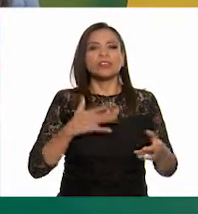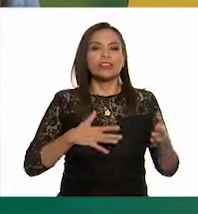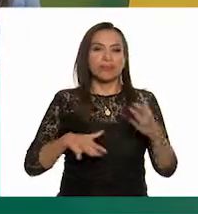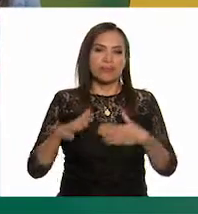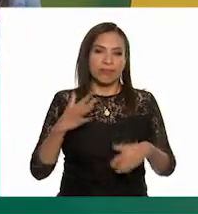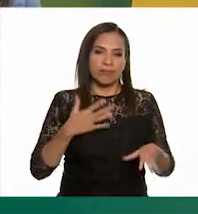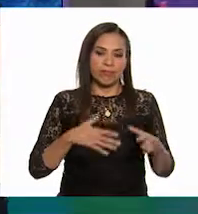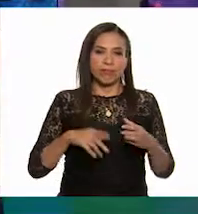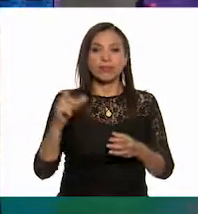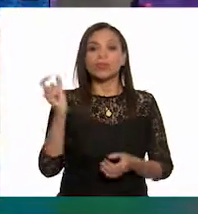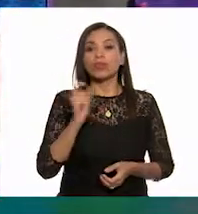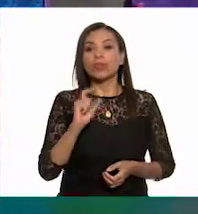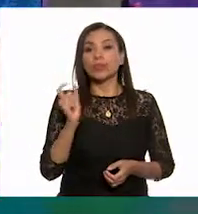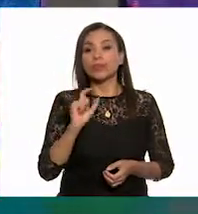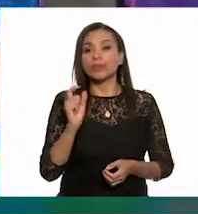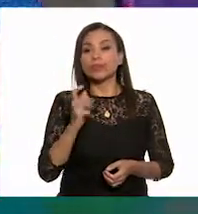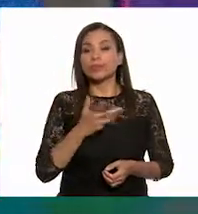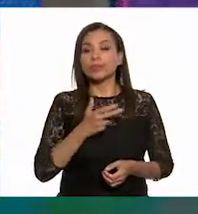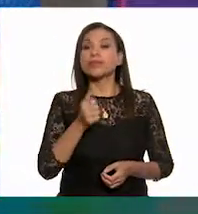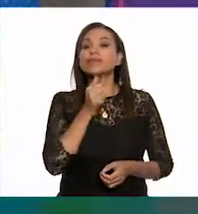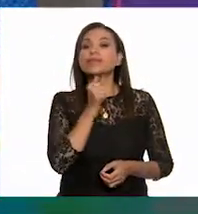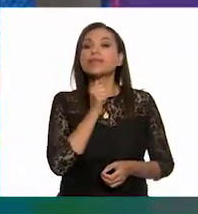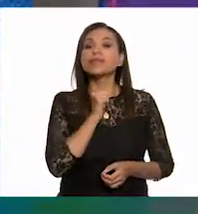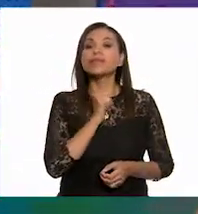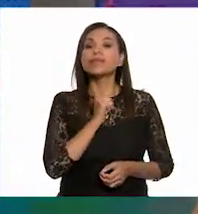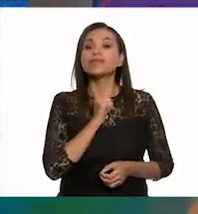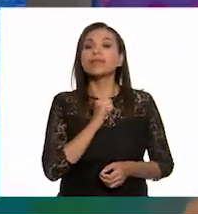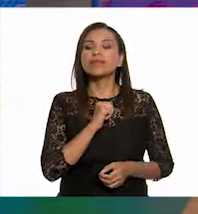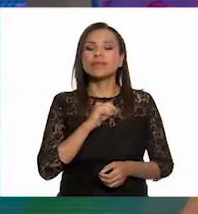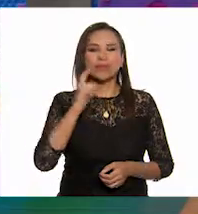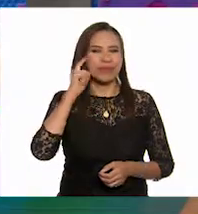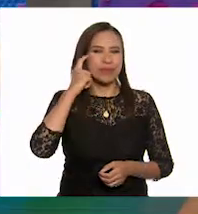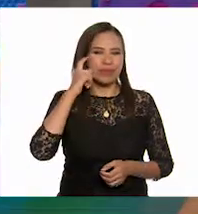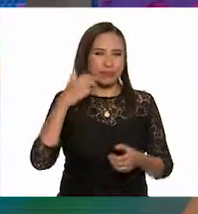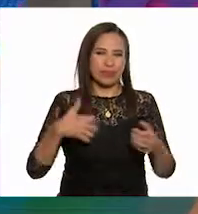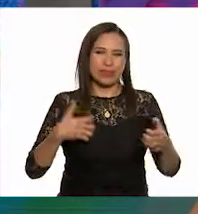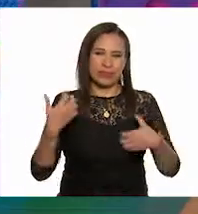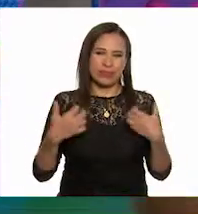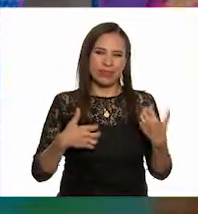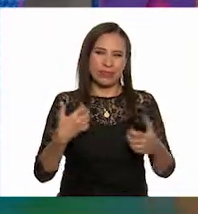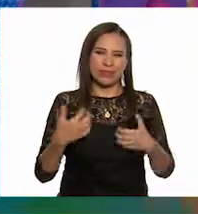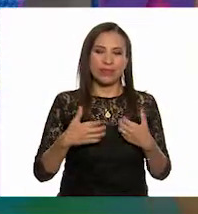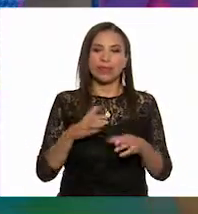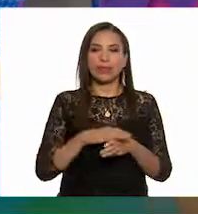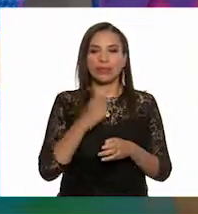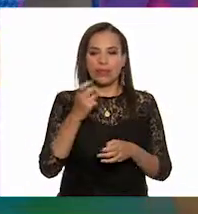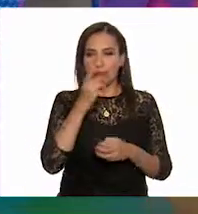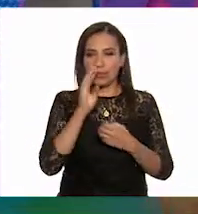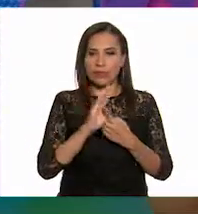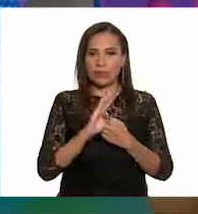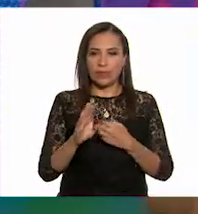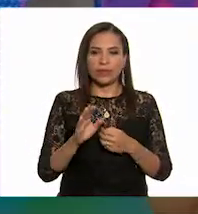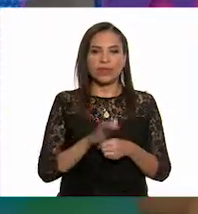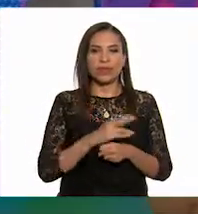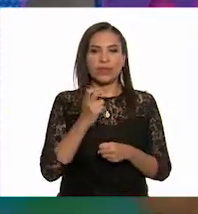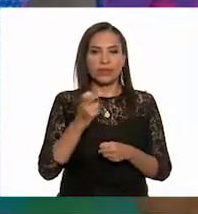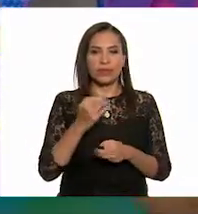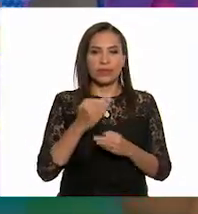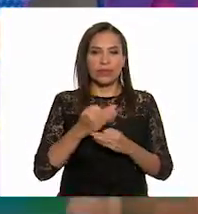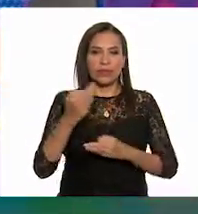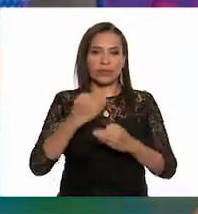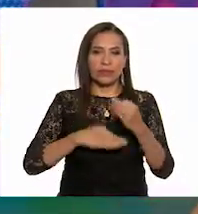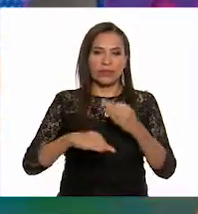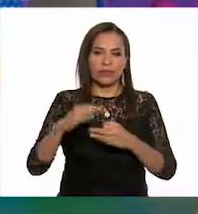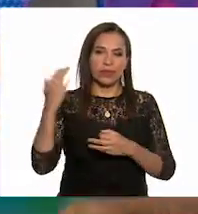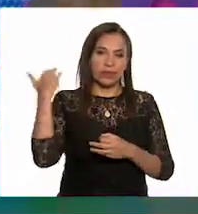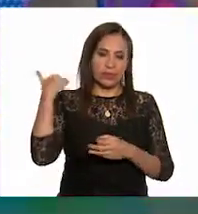cansan o cuando tienen sed, se ponen de mal humor. De modo que vamos a evitarlo. Entonces, todos